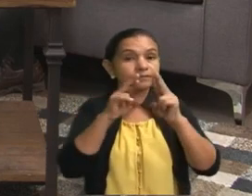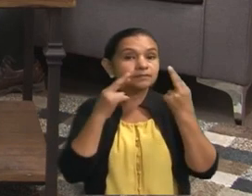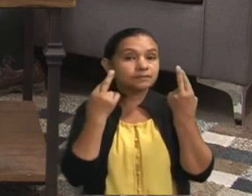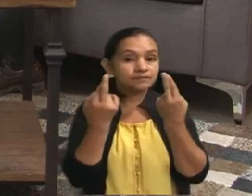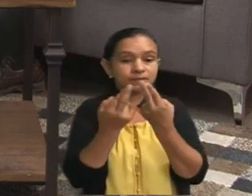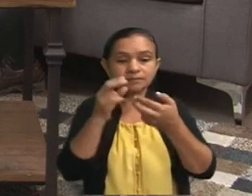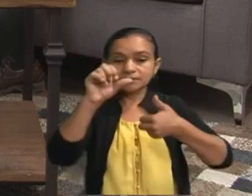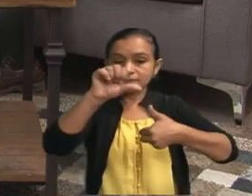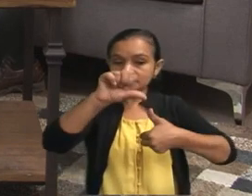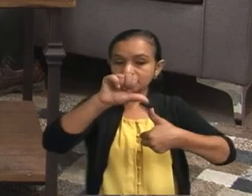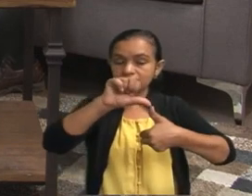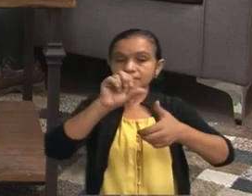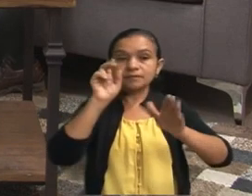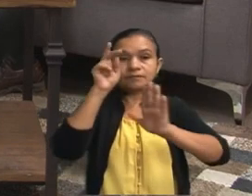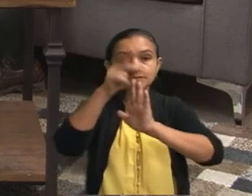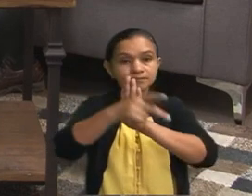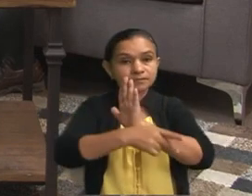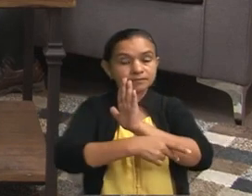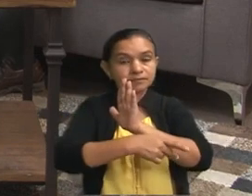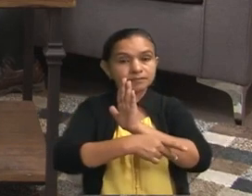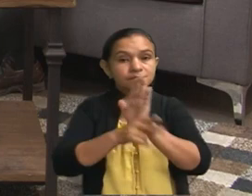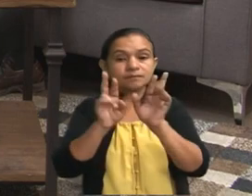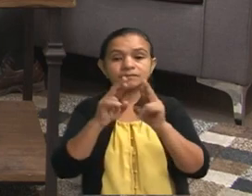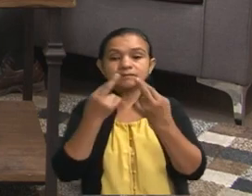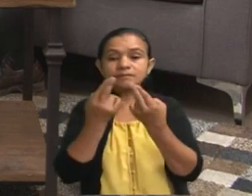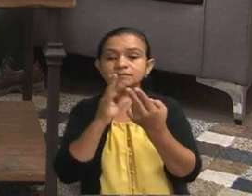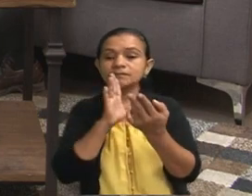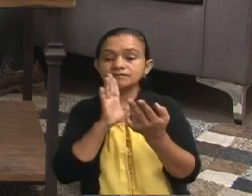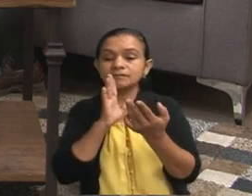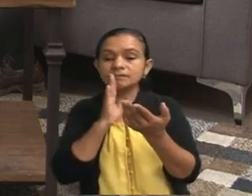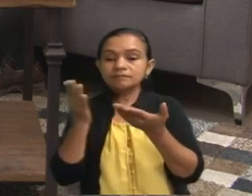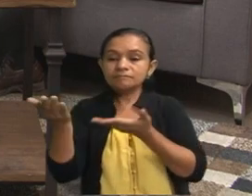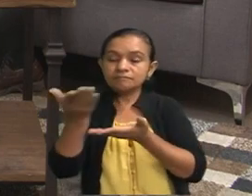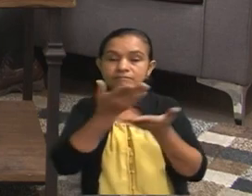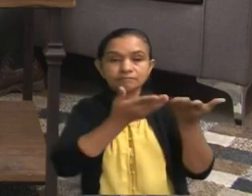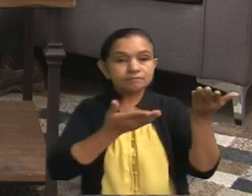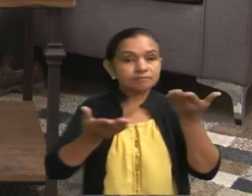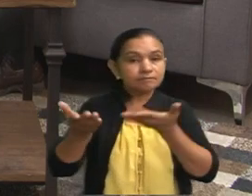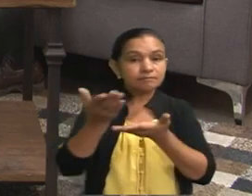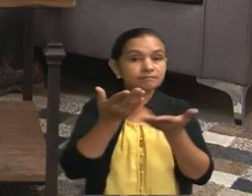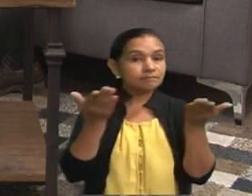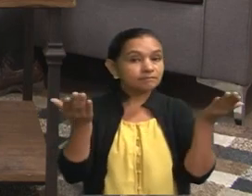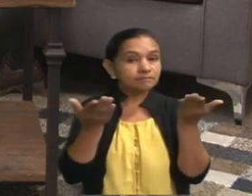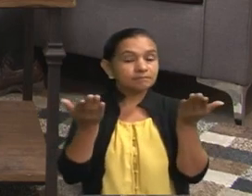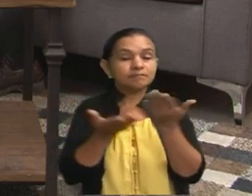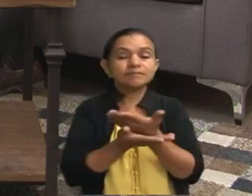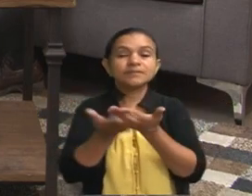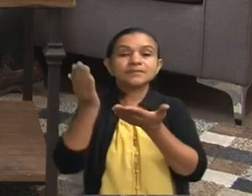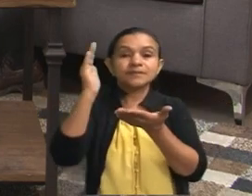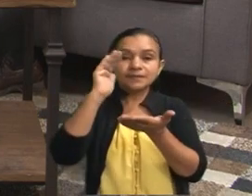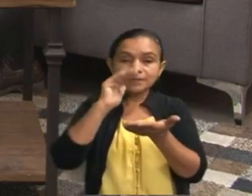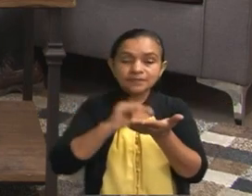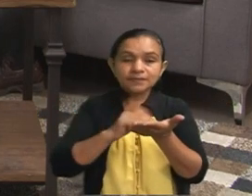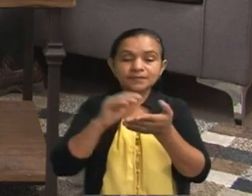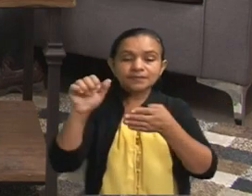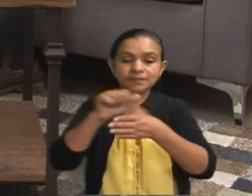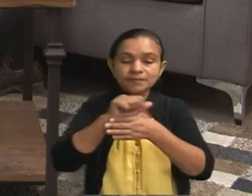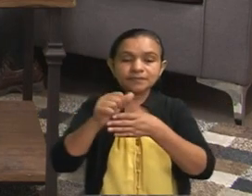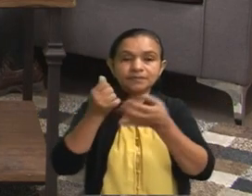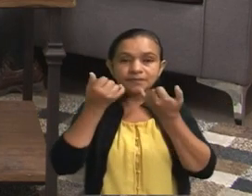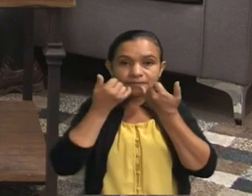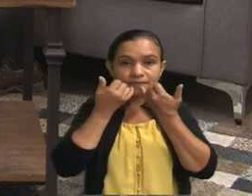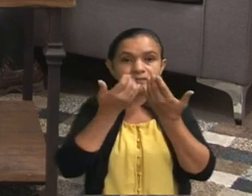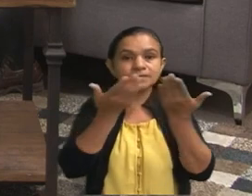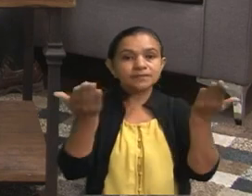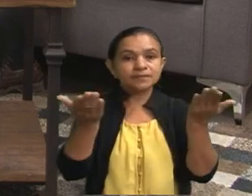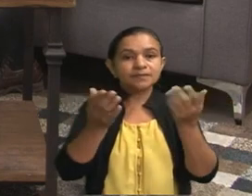regional, y vamos a, bueno, discutirlo otra vez y preparar un informe.